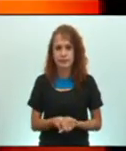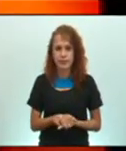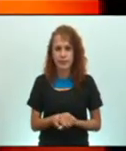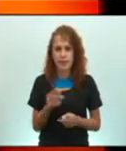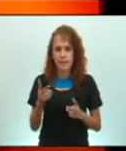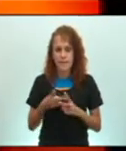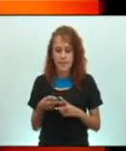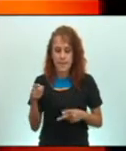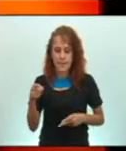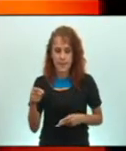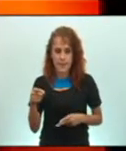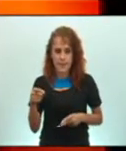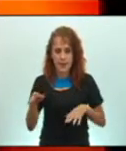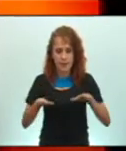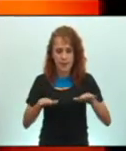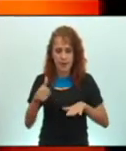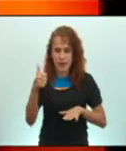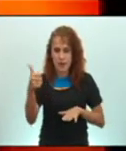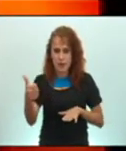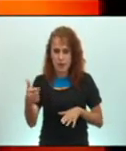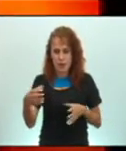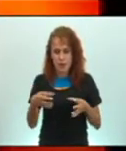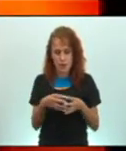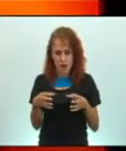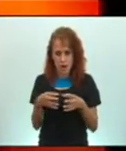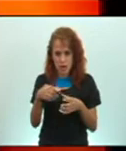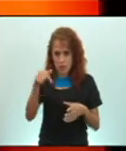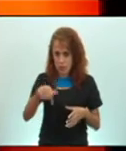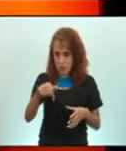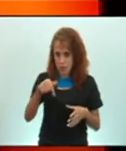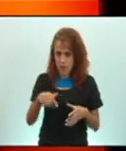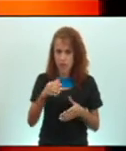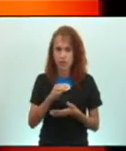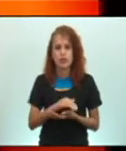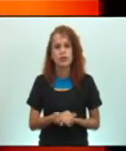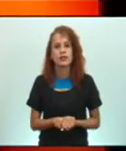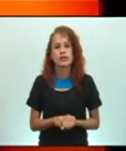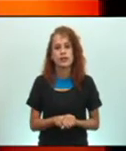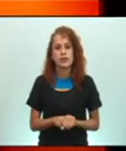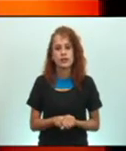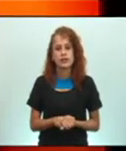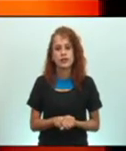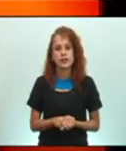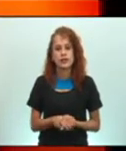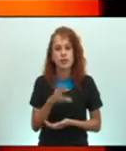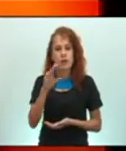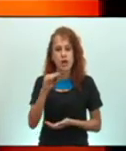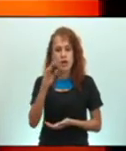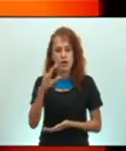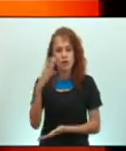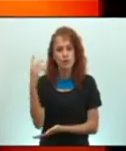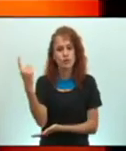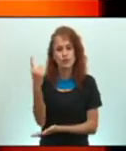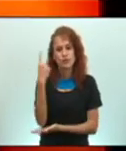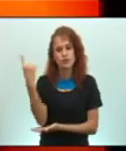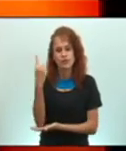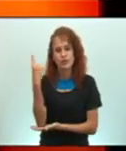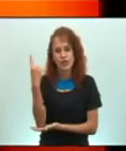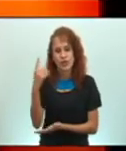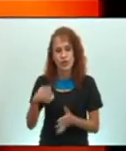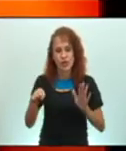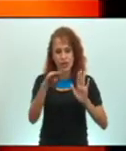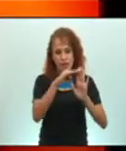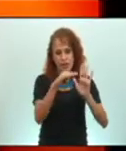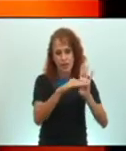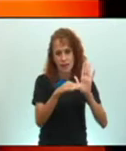tenemos un organismo en nuestro país que se encarga de cuidar y velar por todos. Estamos hablando de los ciclones tropicales y de